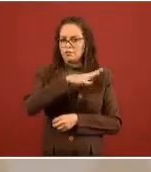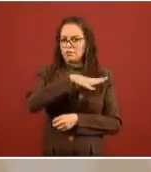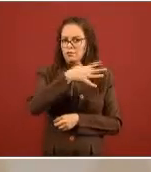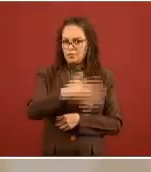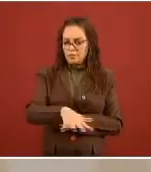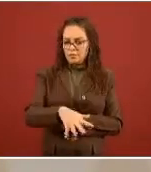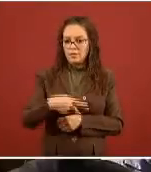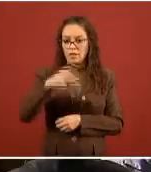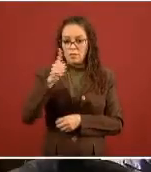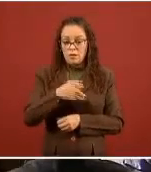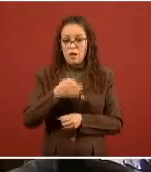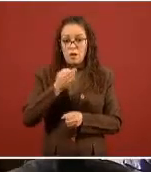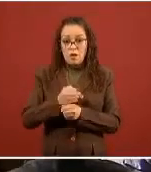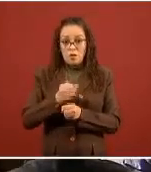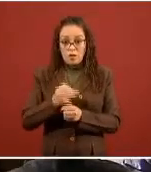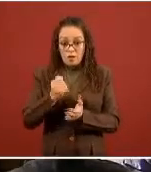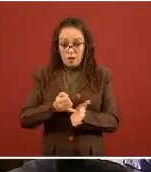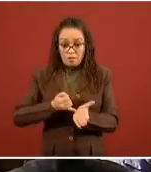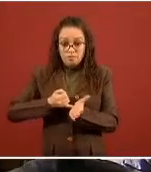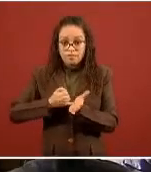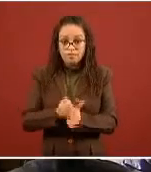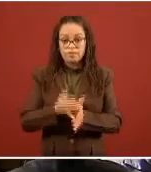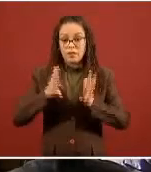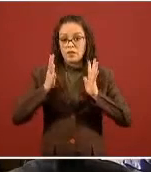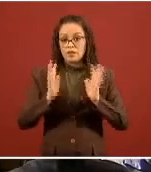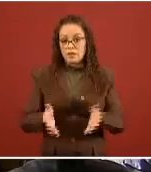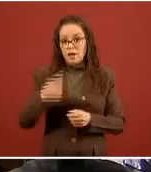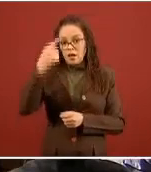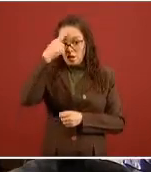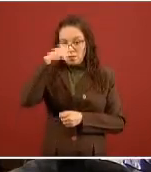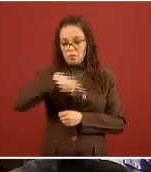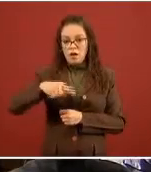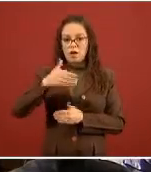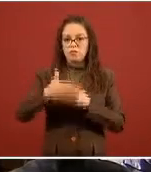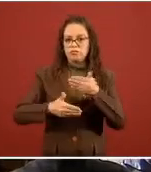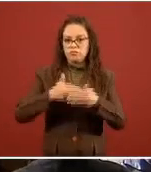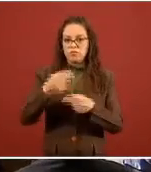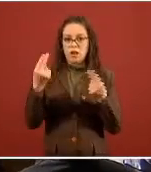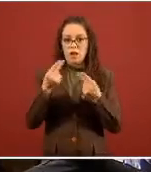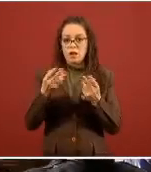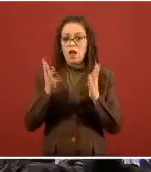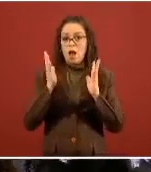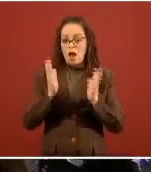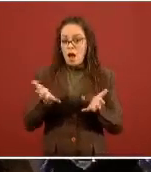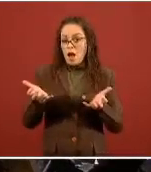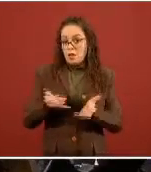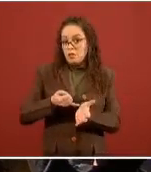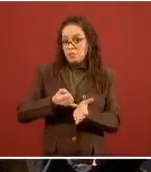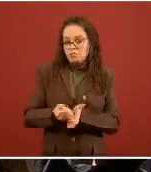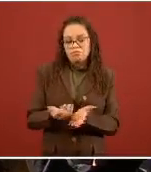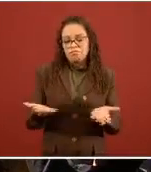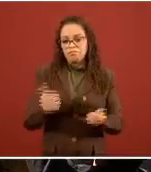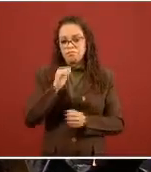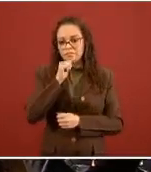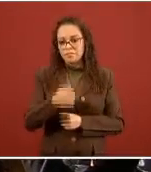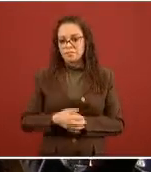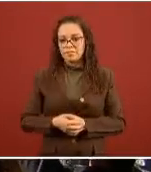no implica en este momento una decisión ejecutiva sobre procedimientos que tuvieran que implantarse. Es